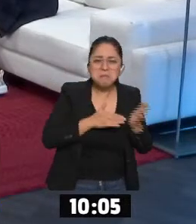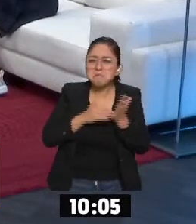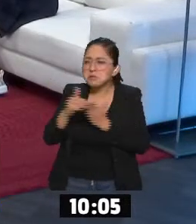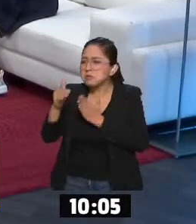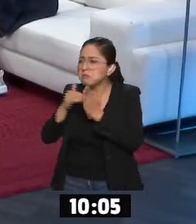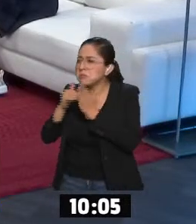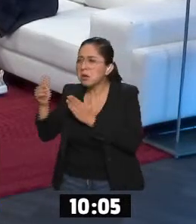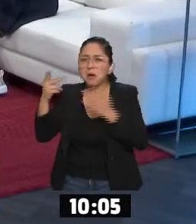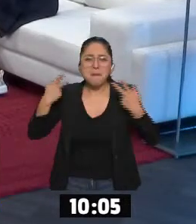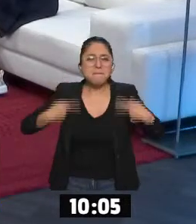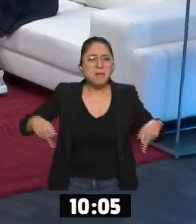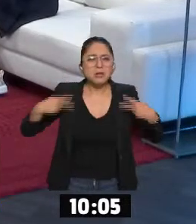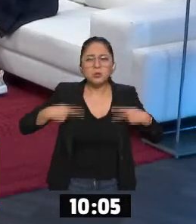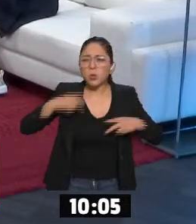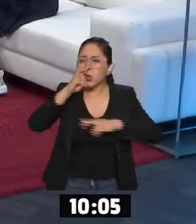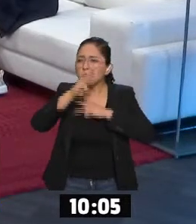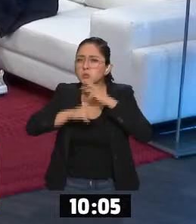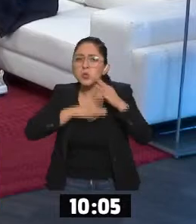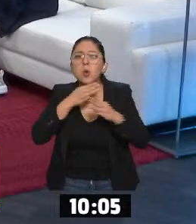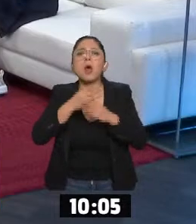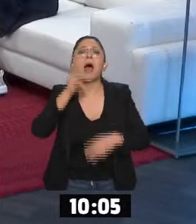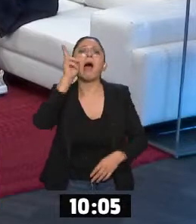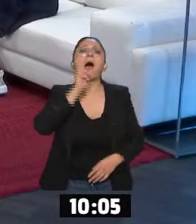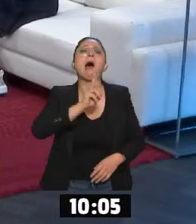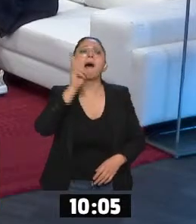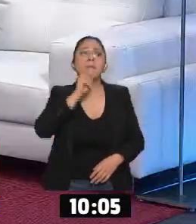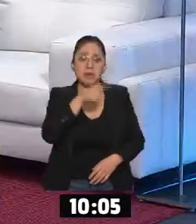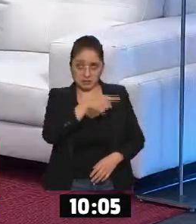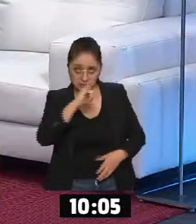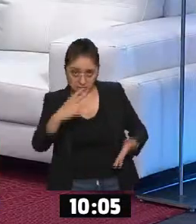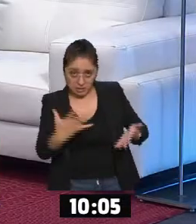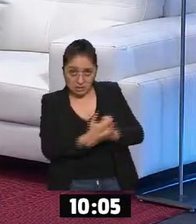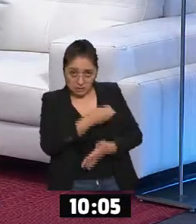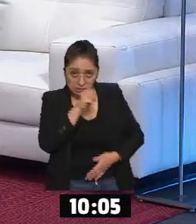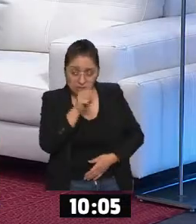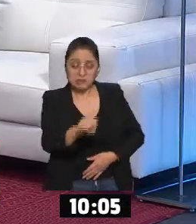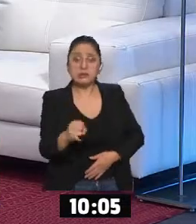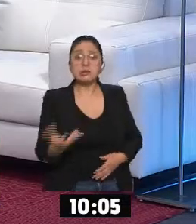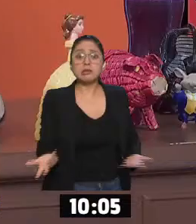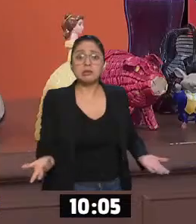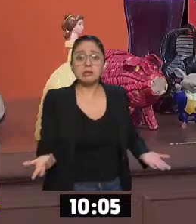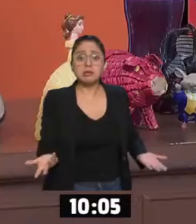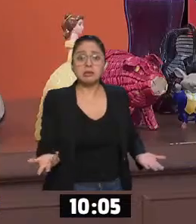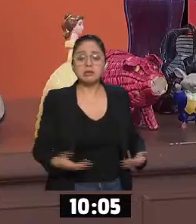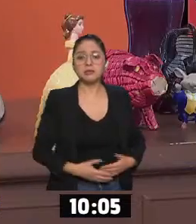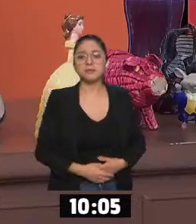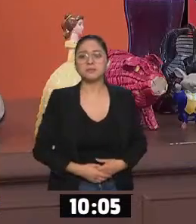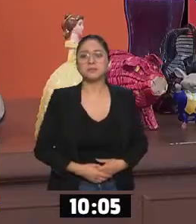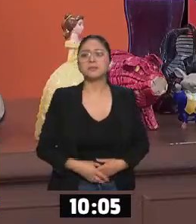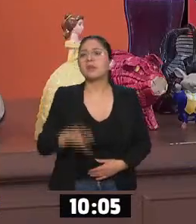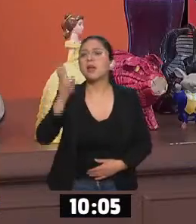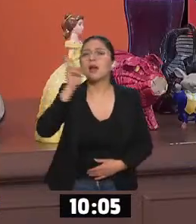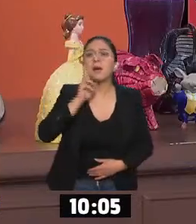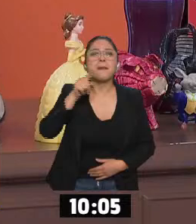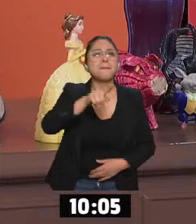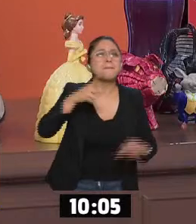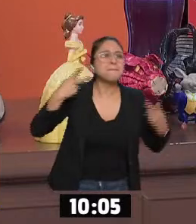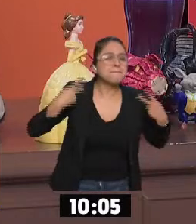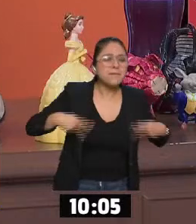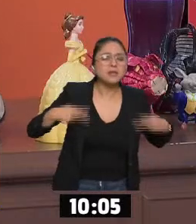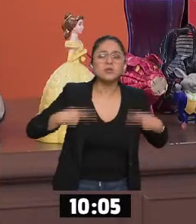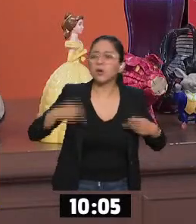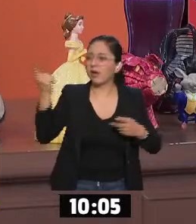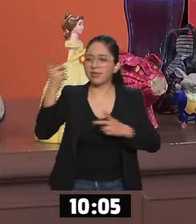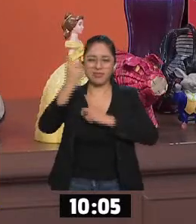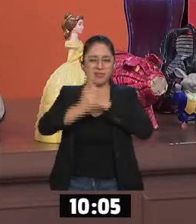personas en el mundo esperando que ganes. A ver, pero ¿eso habrá pasado con los primeros existentes